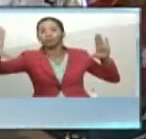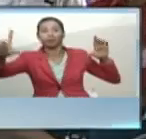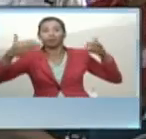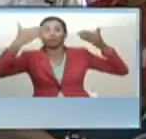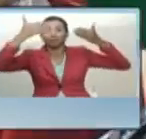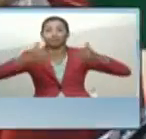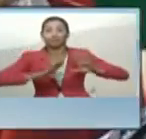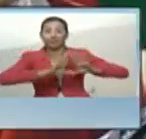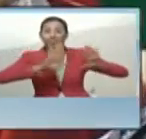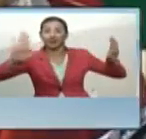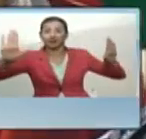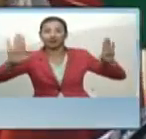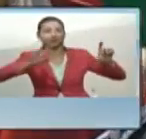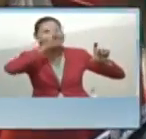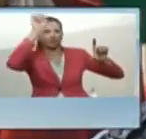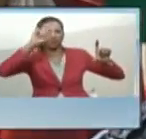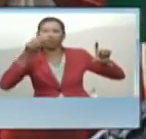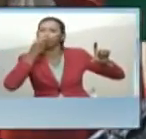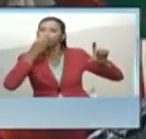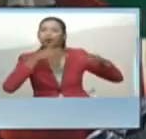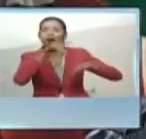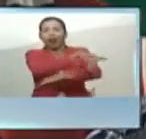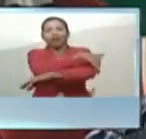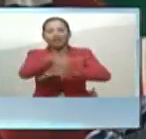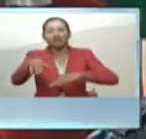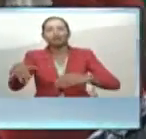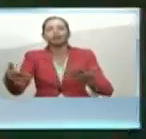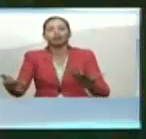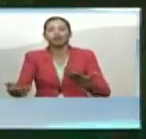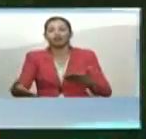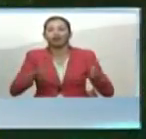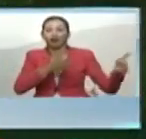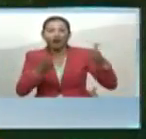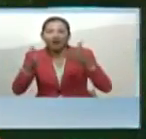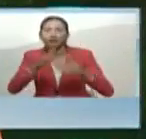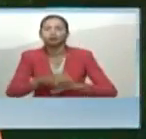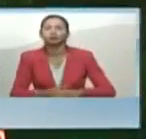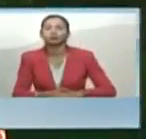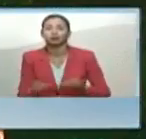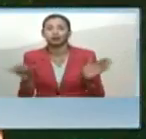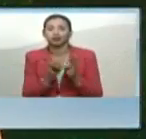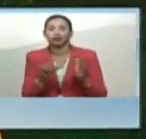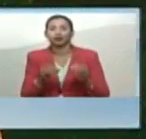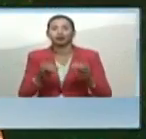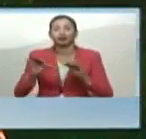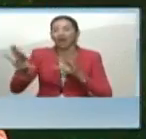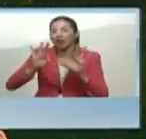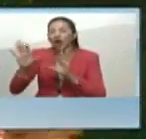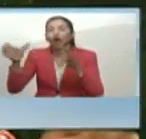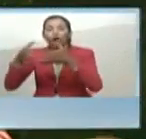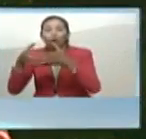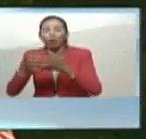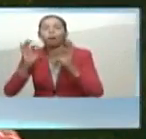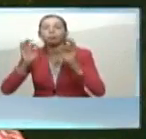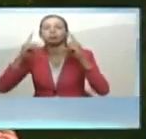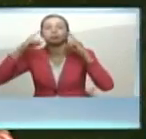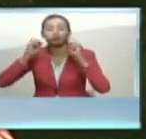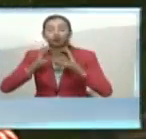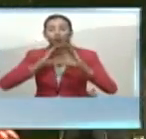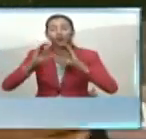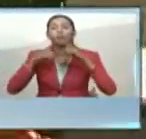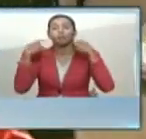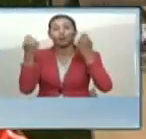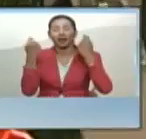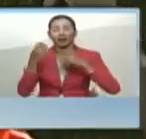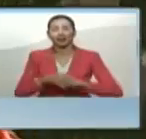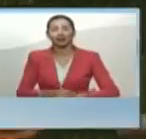histórico, patriótico, etcétera, por una avenida, por una calle. Crear brigadas de comunicación, propaganda. Y ahora, mira,